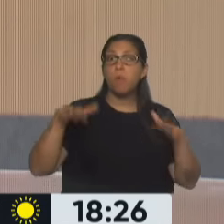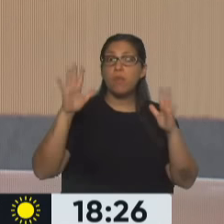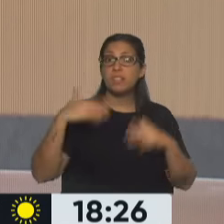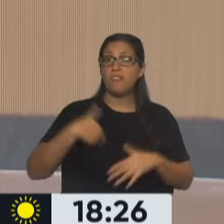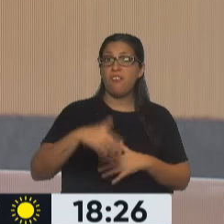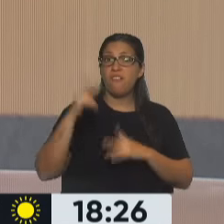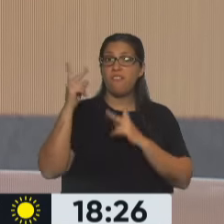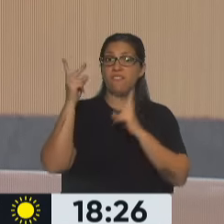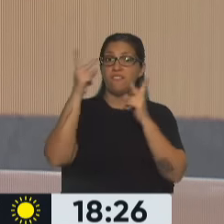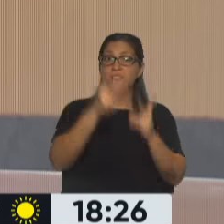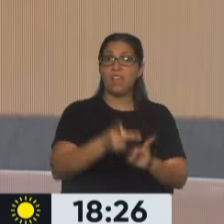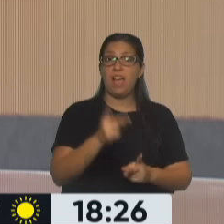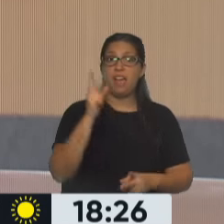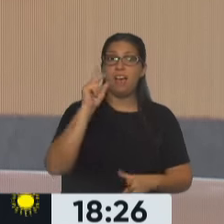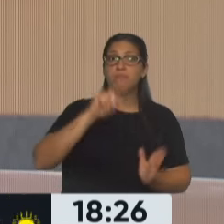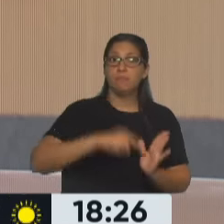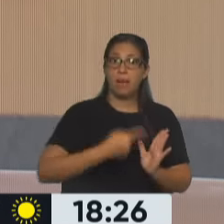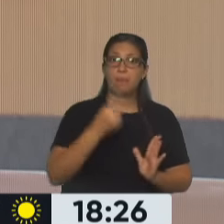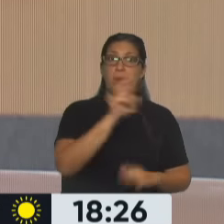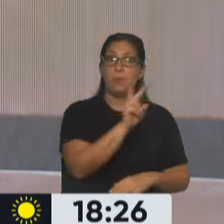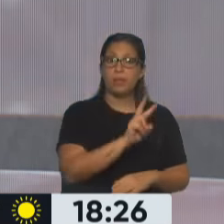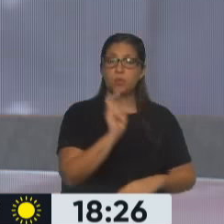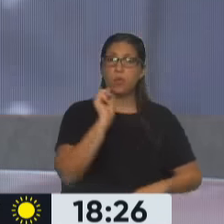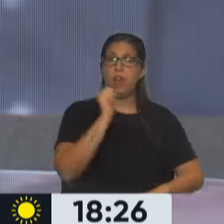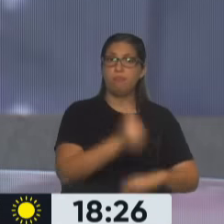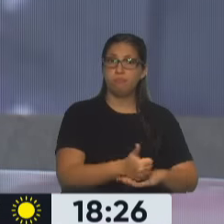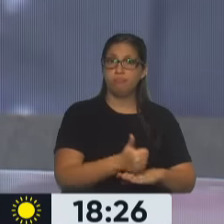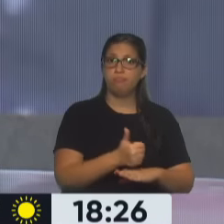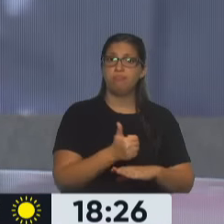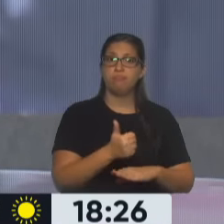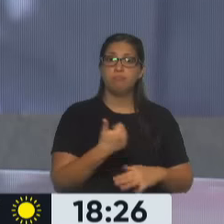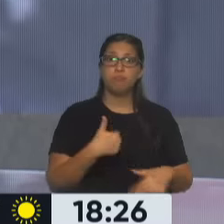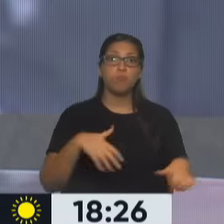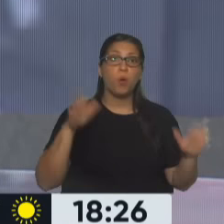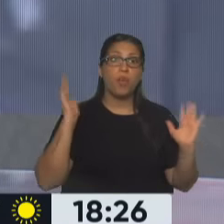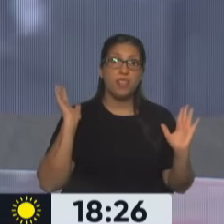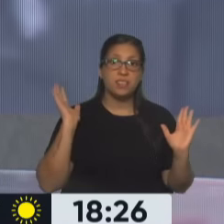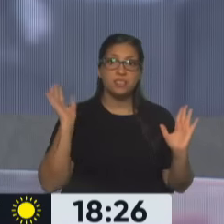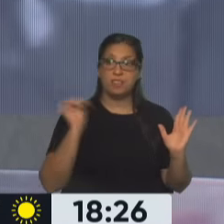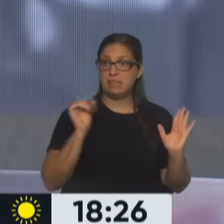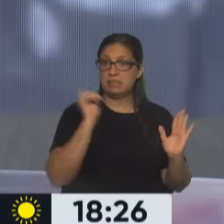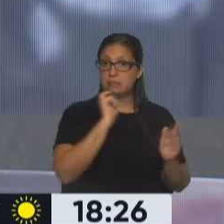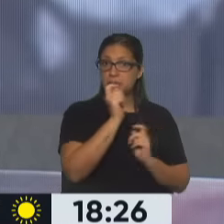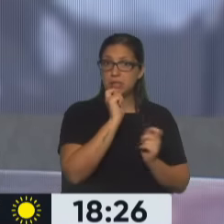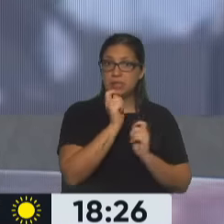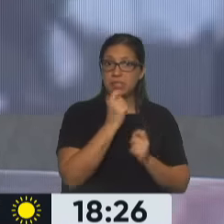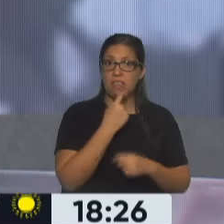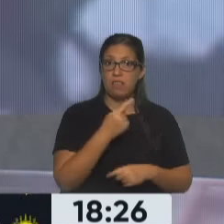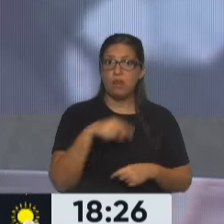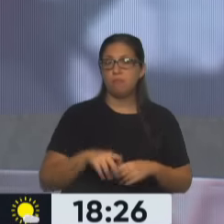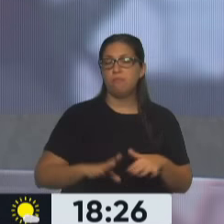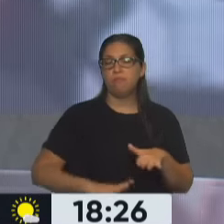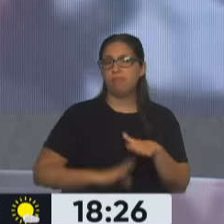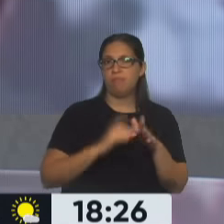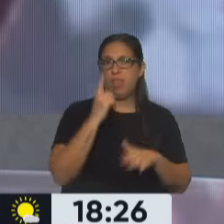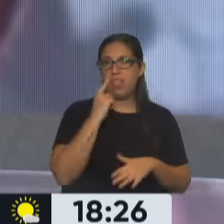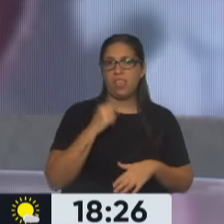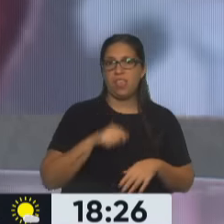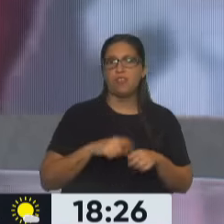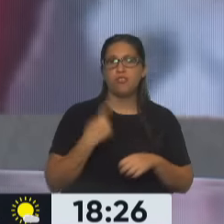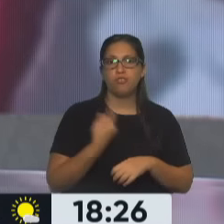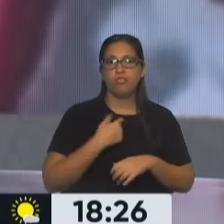a viajar a Caracas. Lo dijo hace muy pocos minutos en una rueda de periodistas, es la declaración del día, sin duda, si se la